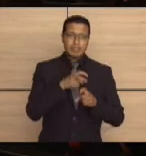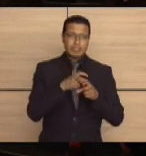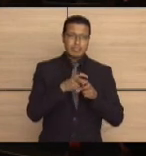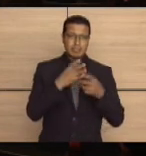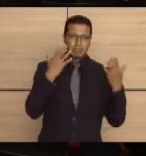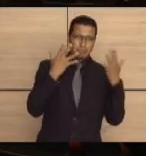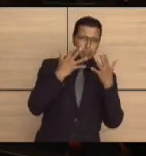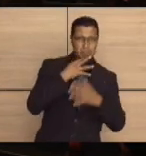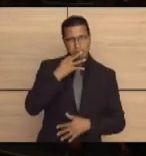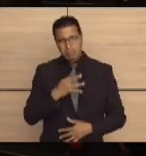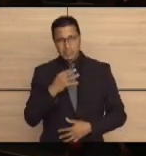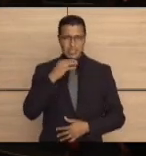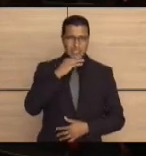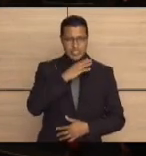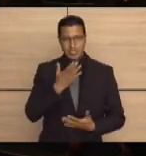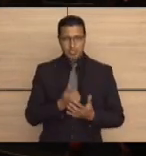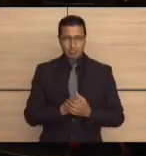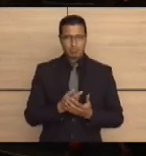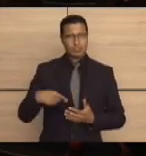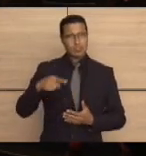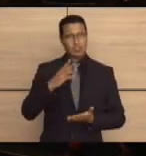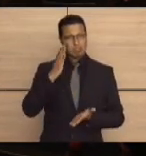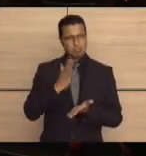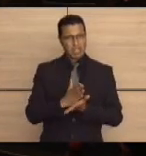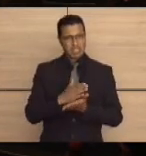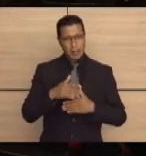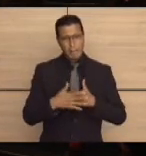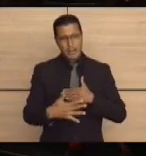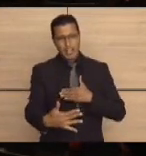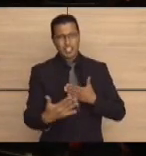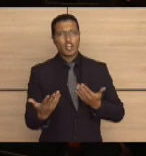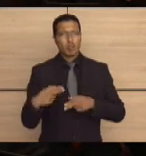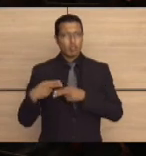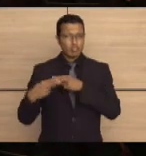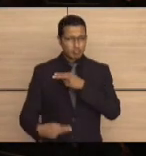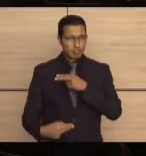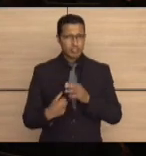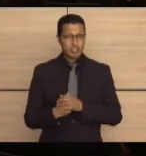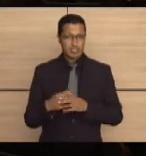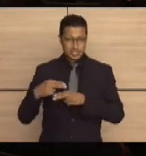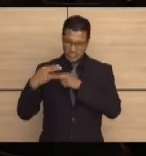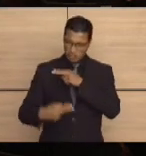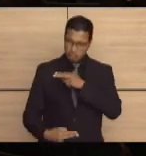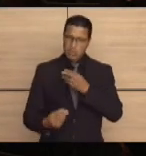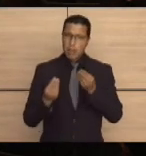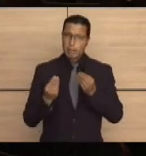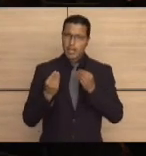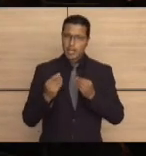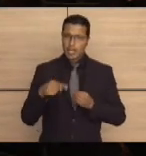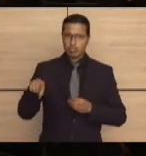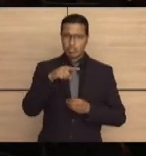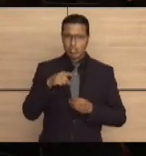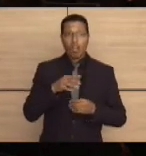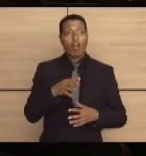pregunta entonces es, ¿para qué estudiar historia hoy? Creo que se estudia historia para no comer cuento.